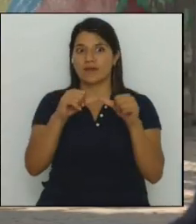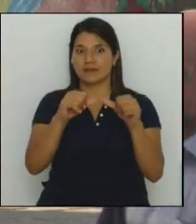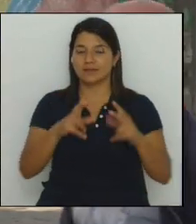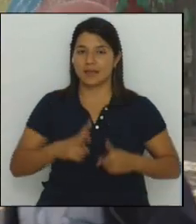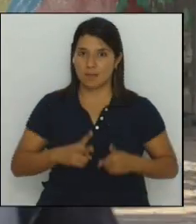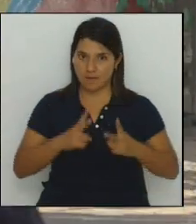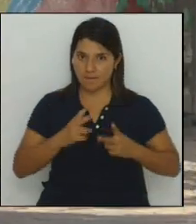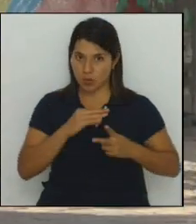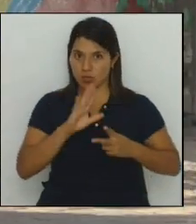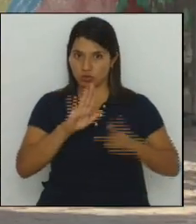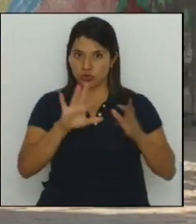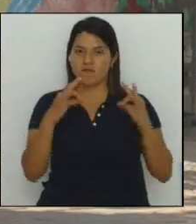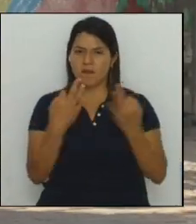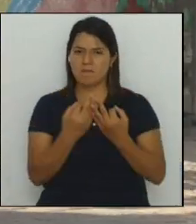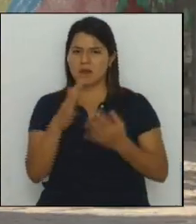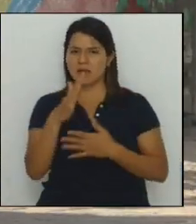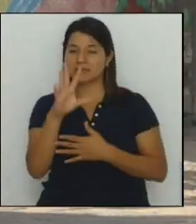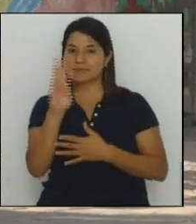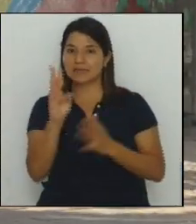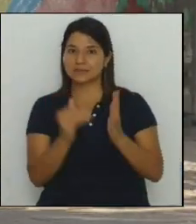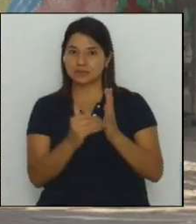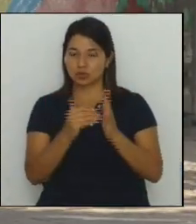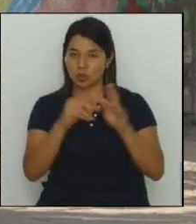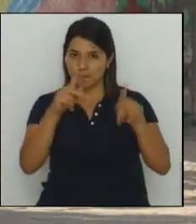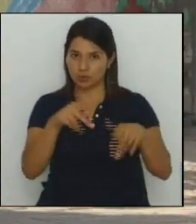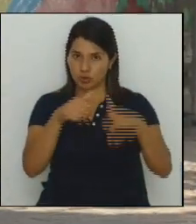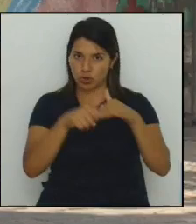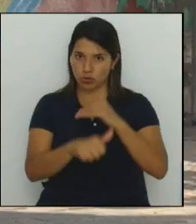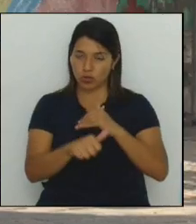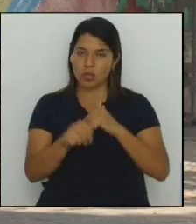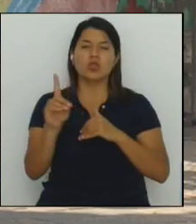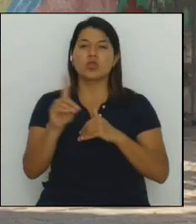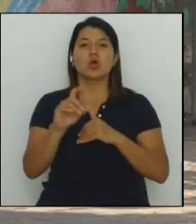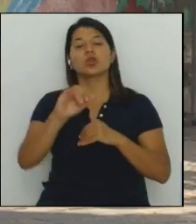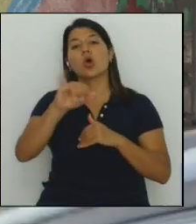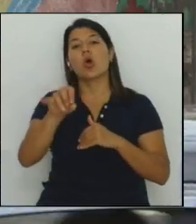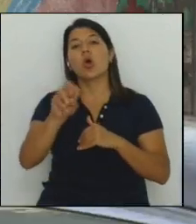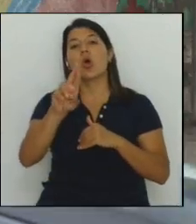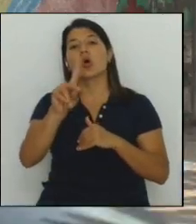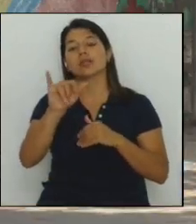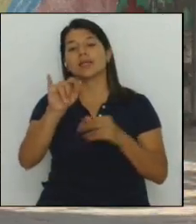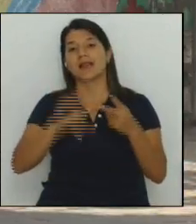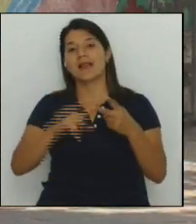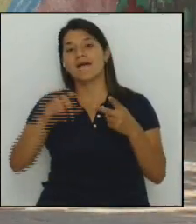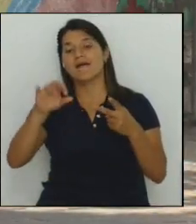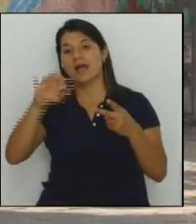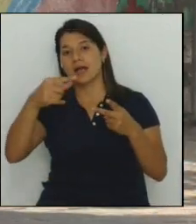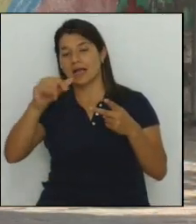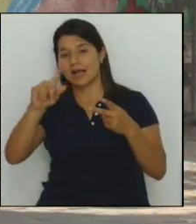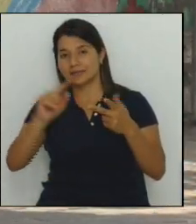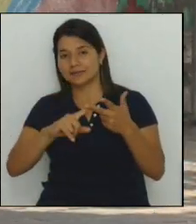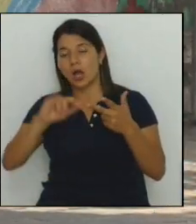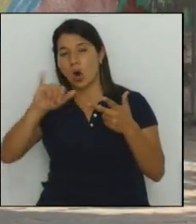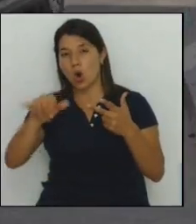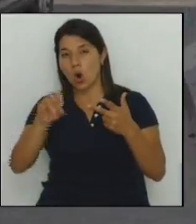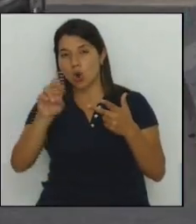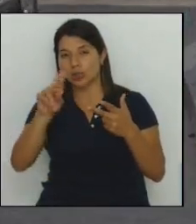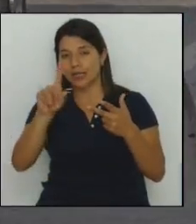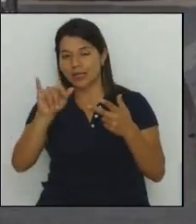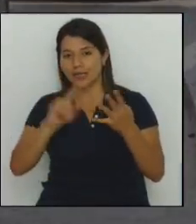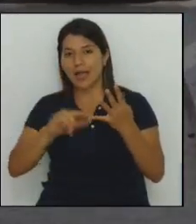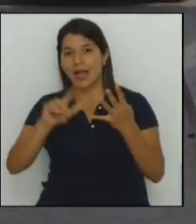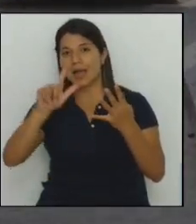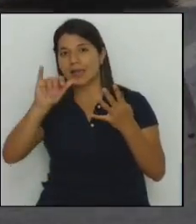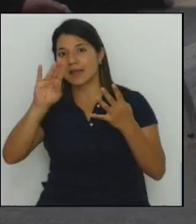millones de refugiados, repartidos entre Cisjordania ocupada, la Franja de Gaza, Jordania, Líbano y Siria. Los palestinos